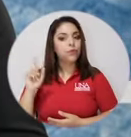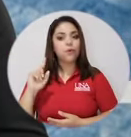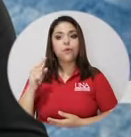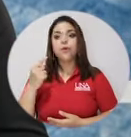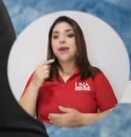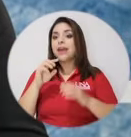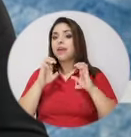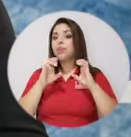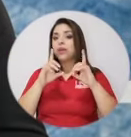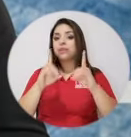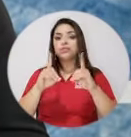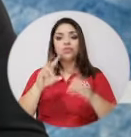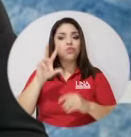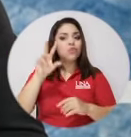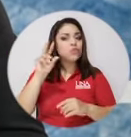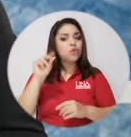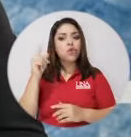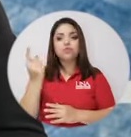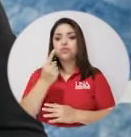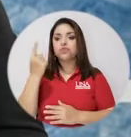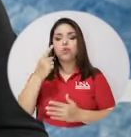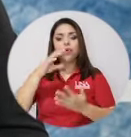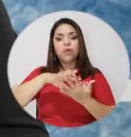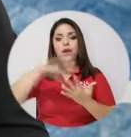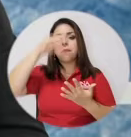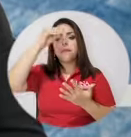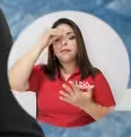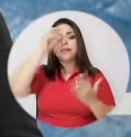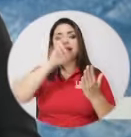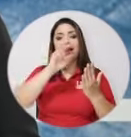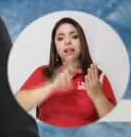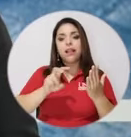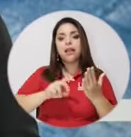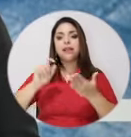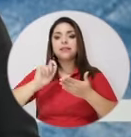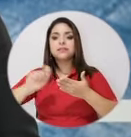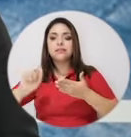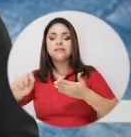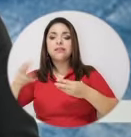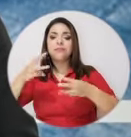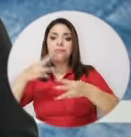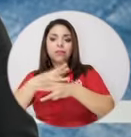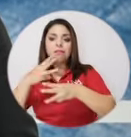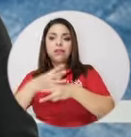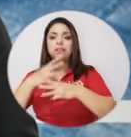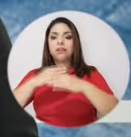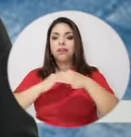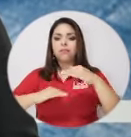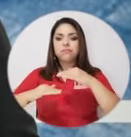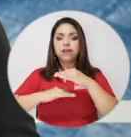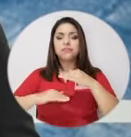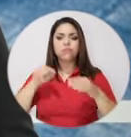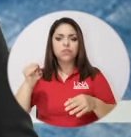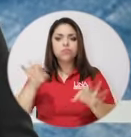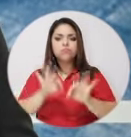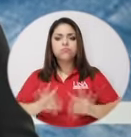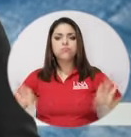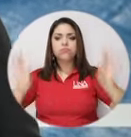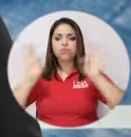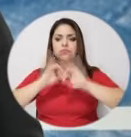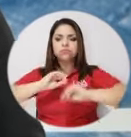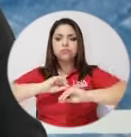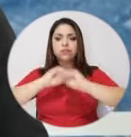La educación no es solamente el proceso de alfabetización, la educación no es simplemente aprender a leer, escribir y